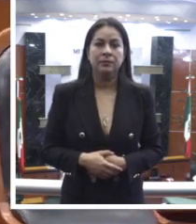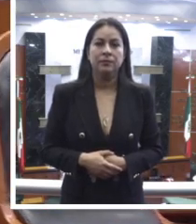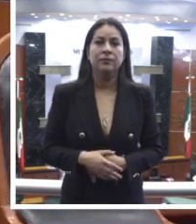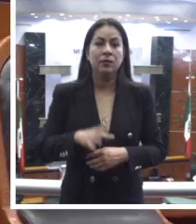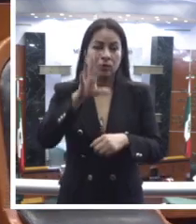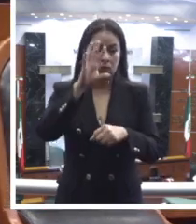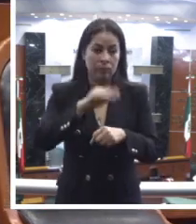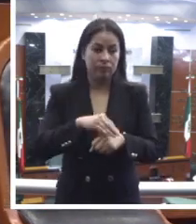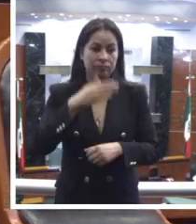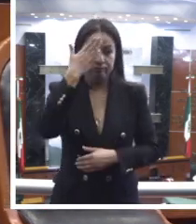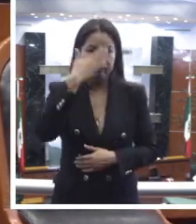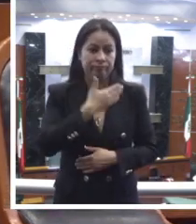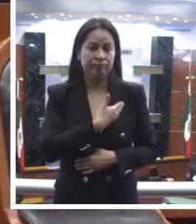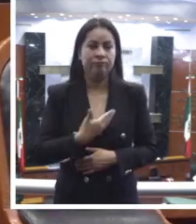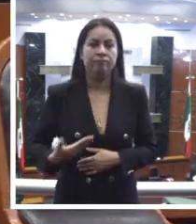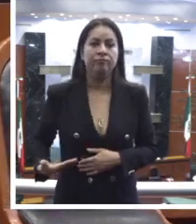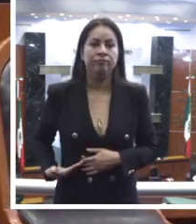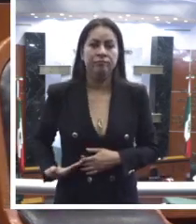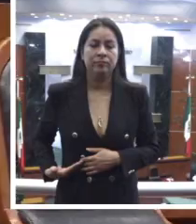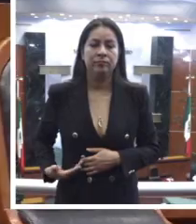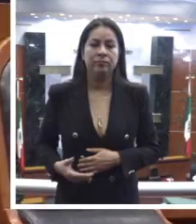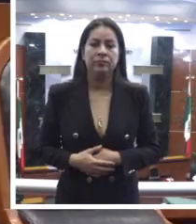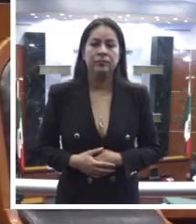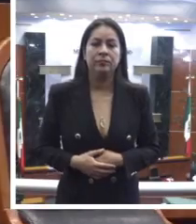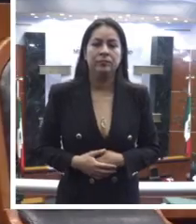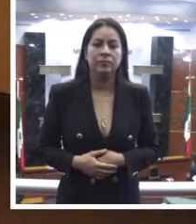Con su permiso, señor presidente.